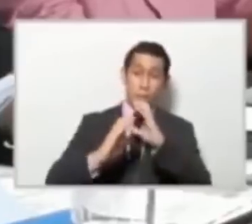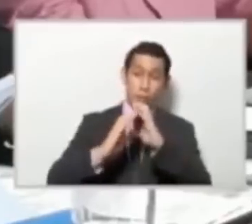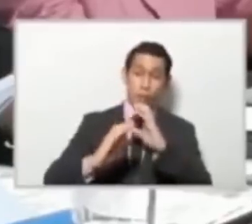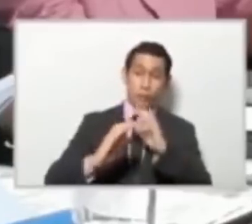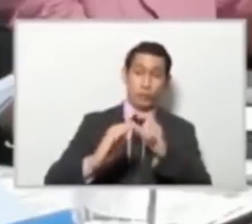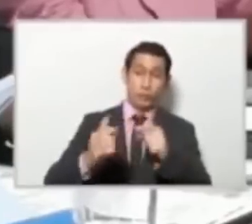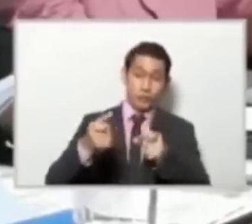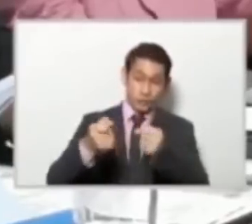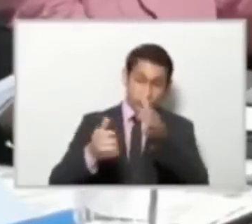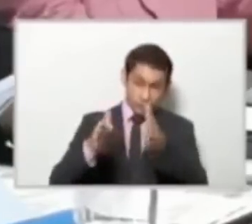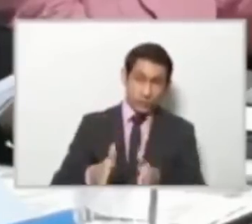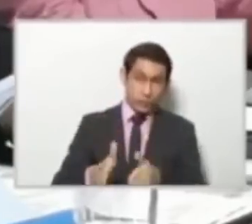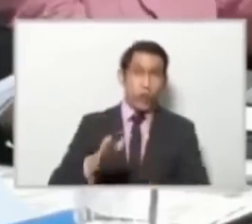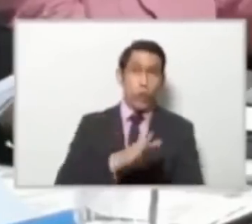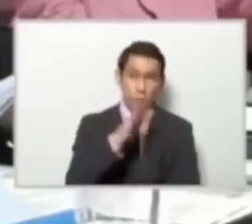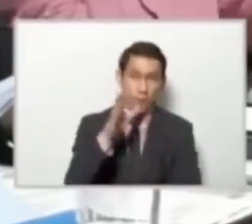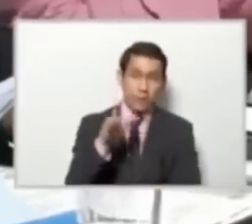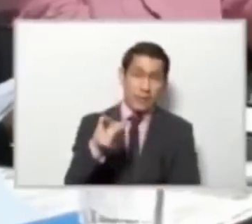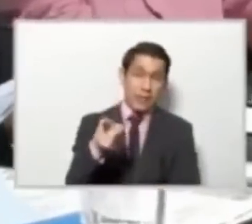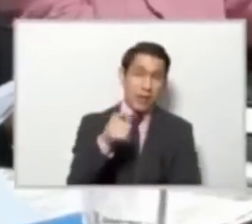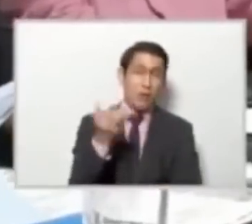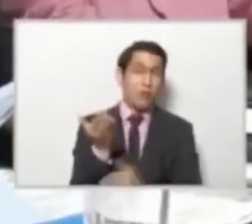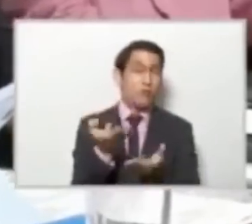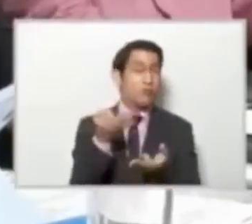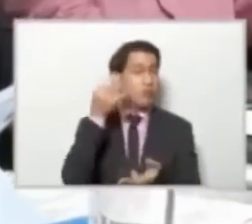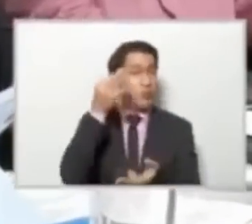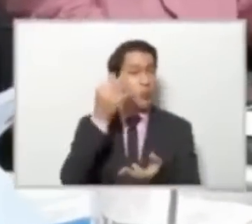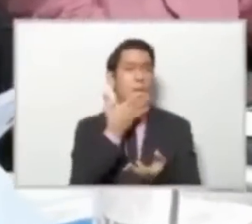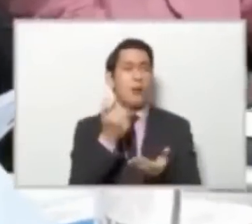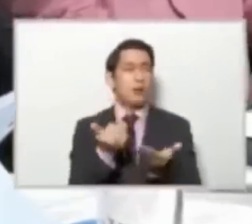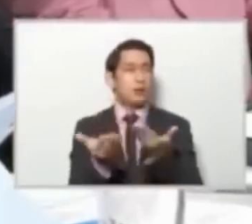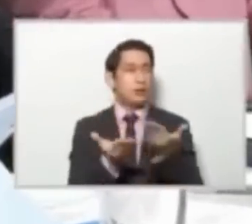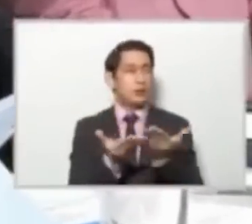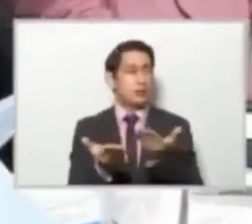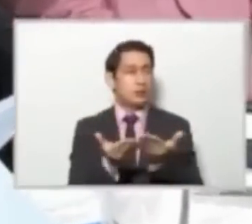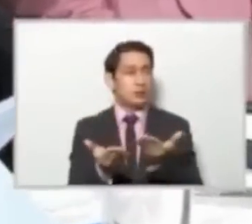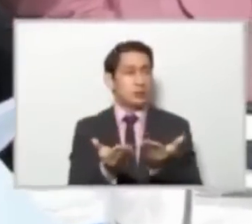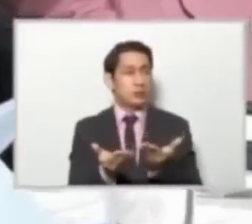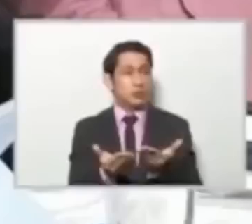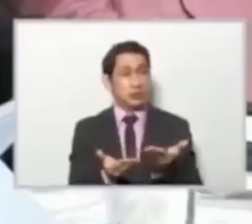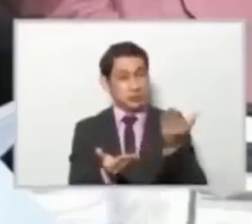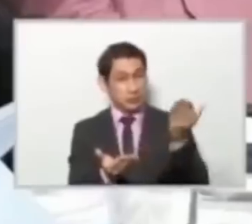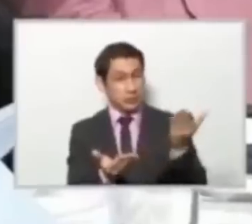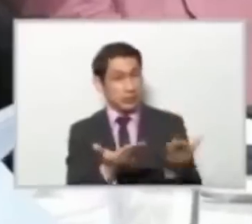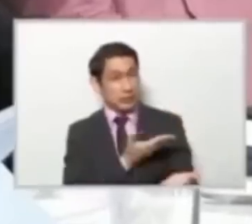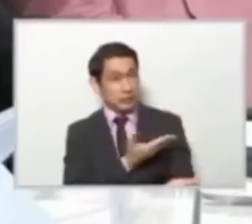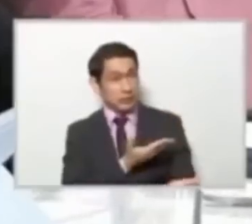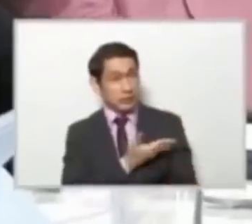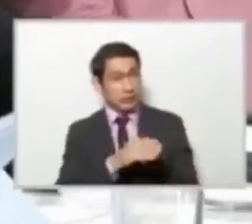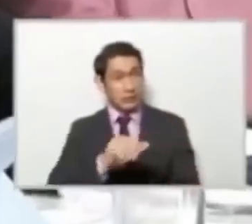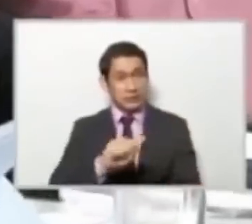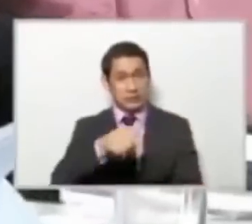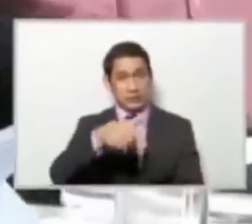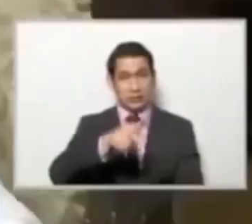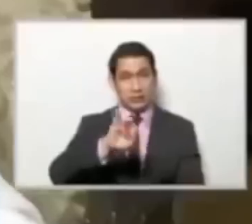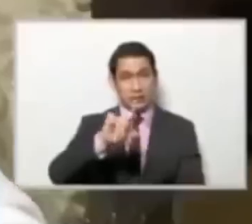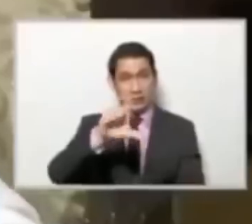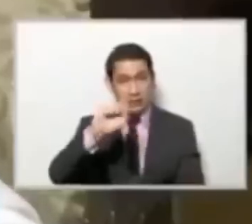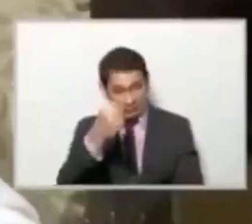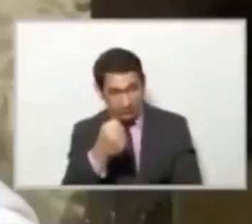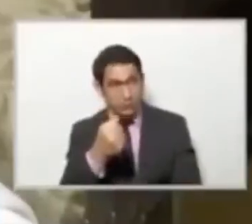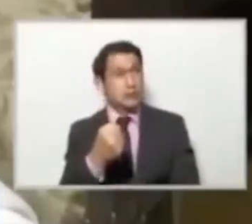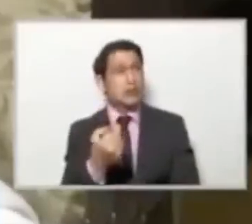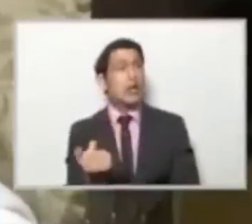condiciones técnicas para el uso de los ciudadanos. Nuestra alcaldía, bajo la administración de nuestro alcalde Aquiles Álvarez, y lo hemos demostrado desde el primer